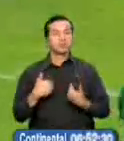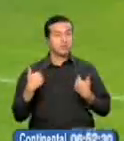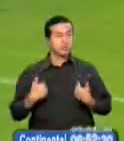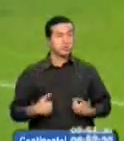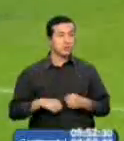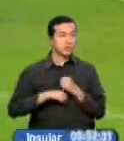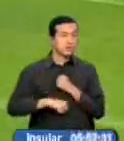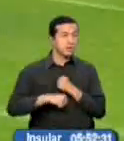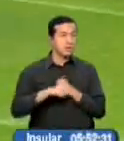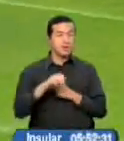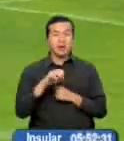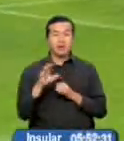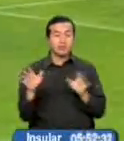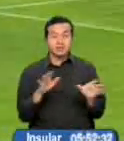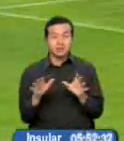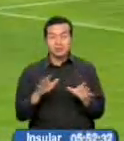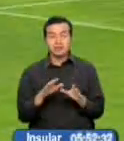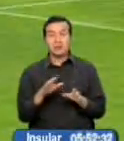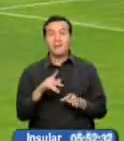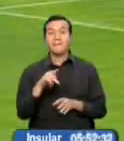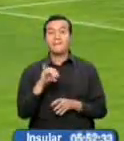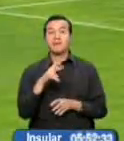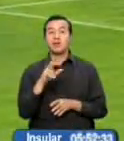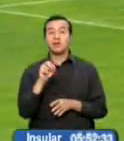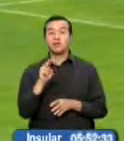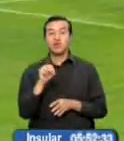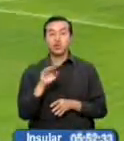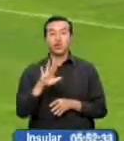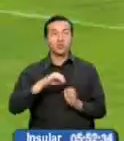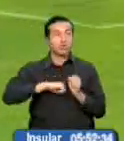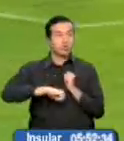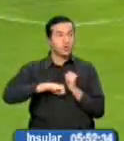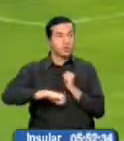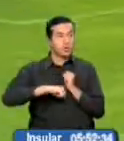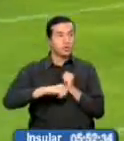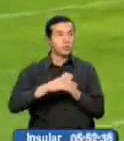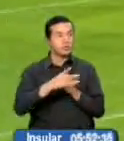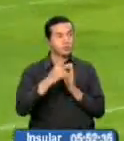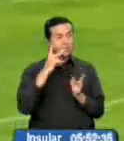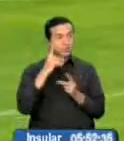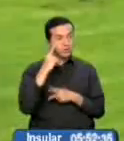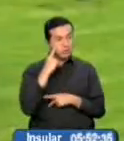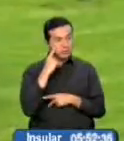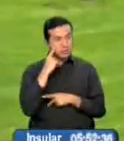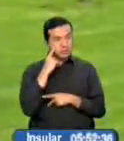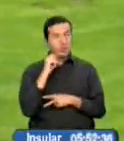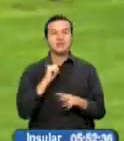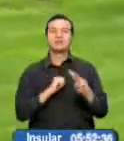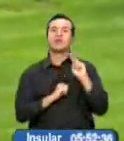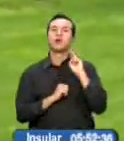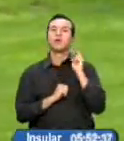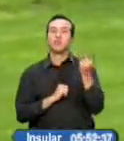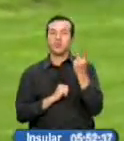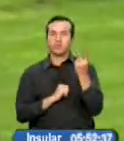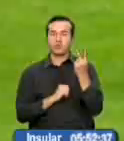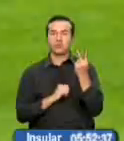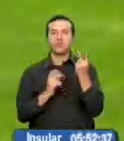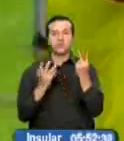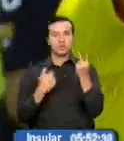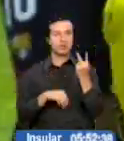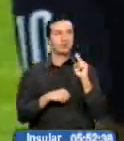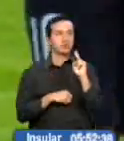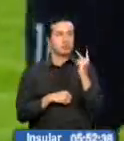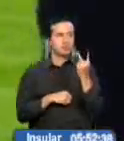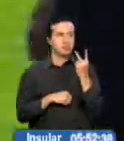remate, afloja Máximo Banguera y Carlos El Pichón Quintero, uno de los goleadores del campeonato nacional, ponía el segundo, el gol de la honrilla, y